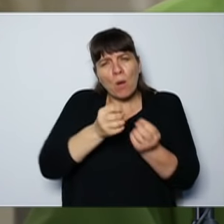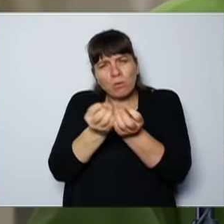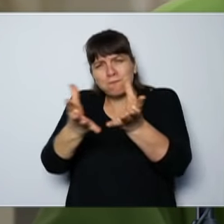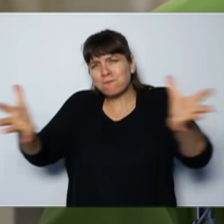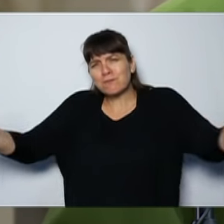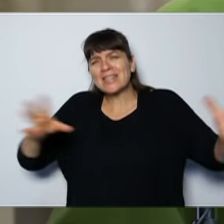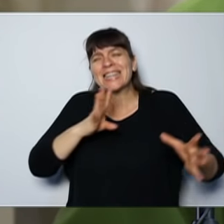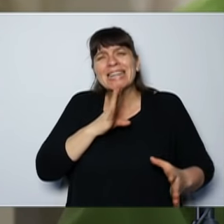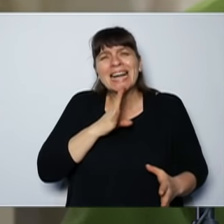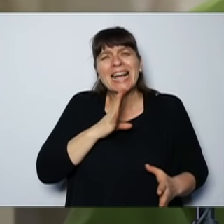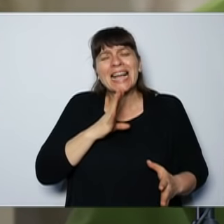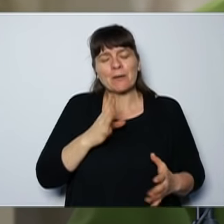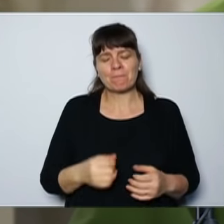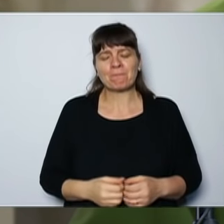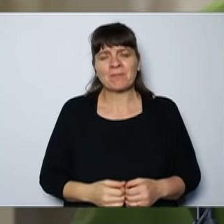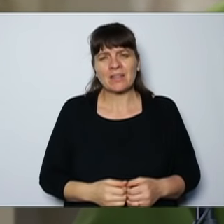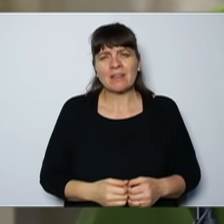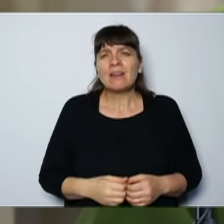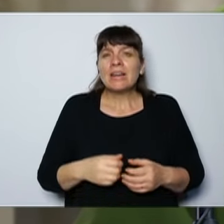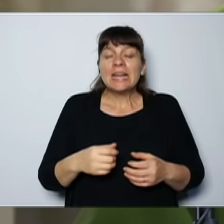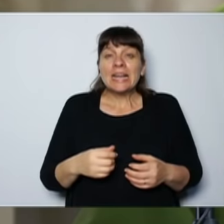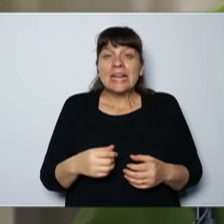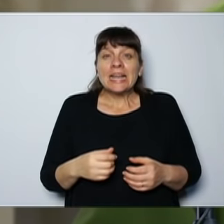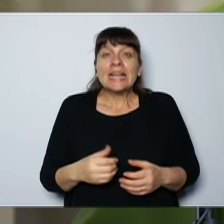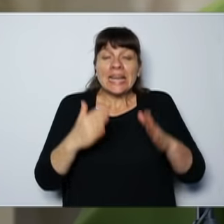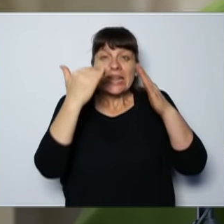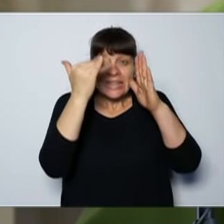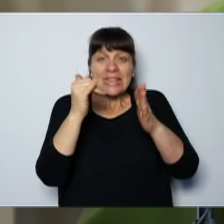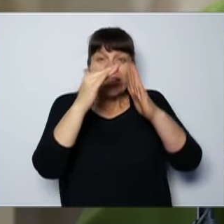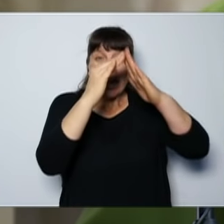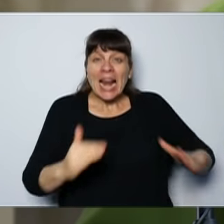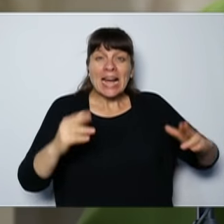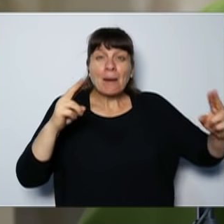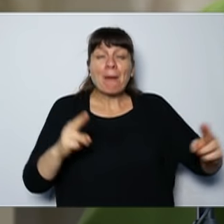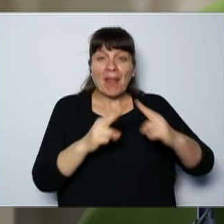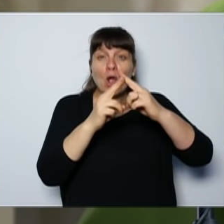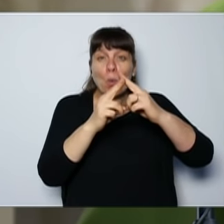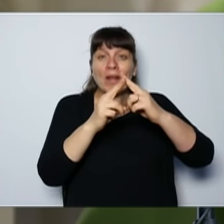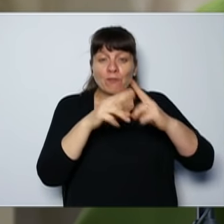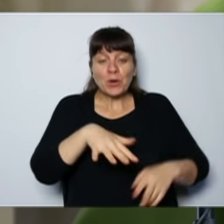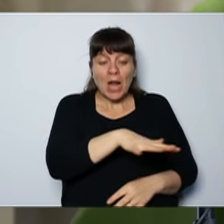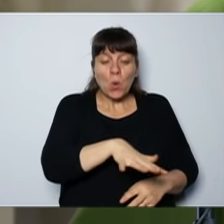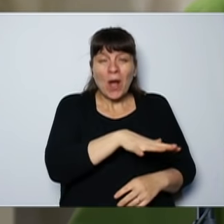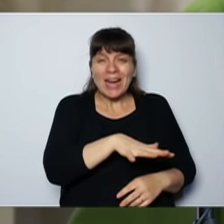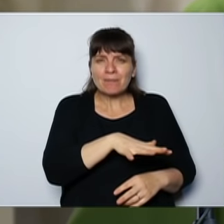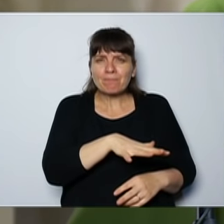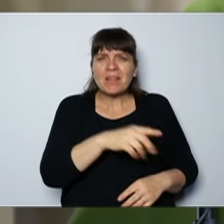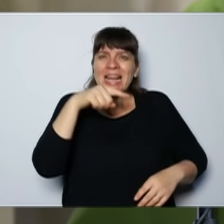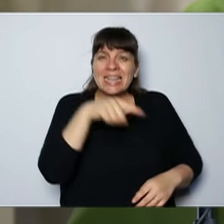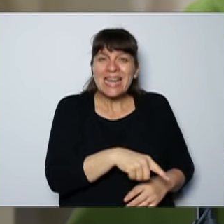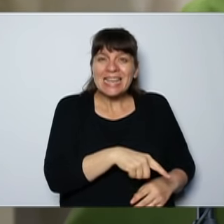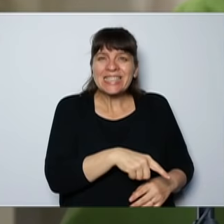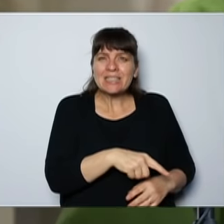numeroso de Israel. Están en la carpa del encuentro. Y